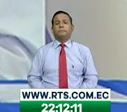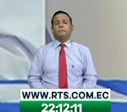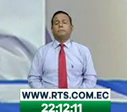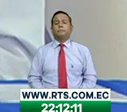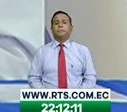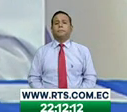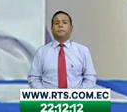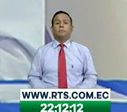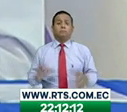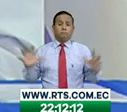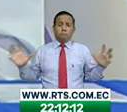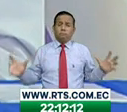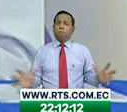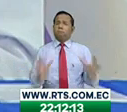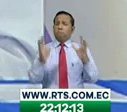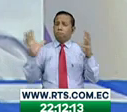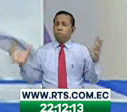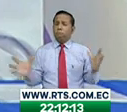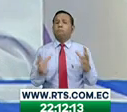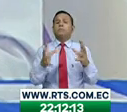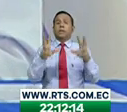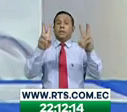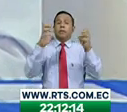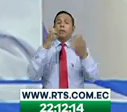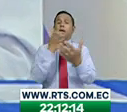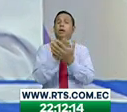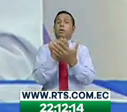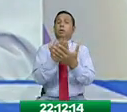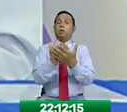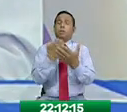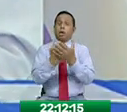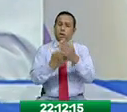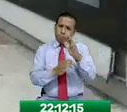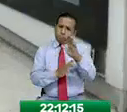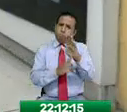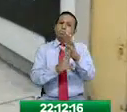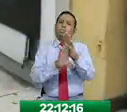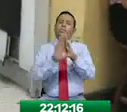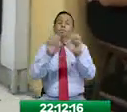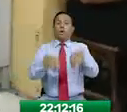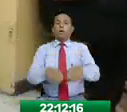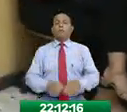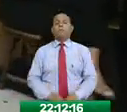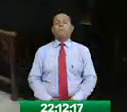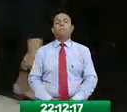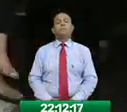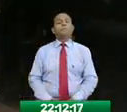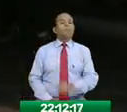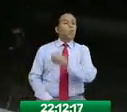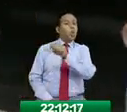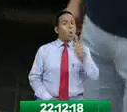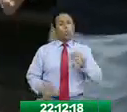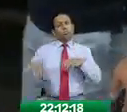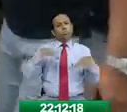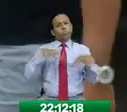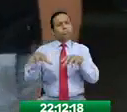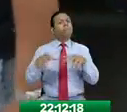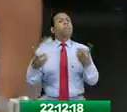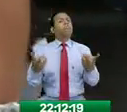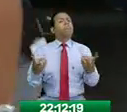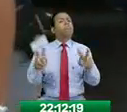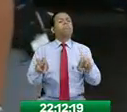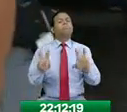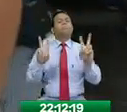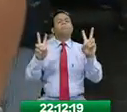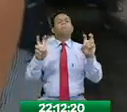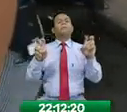para reactivarnos y poder encaminarnos por el sendero de desarrollo. Otra actividad que realizó en Guayaquil el presidente fue